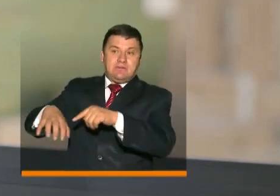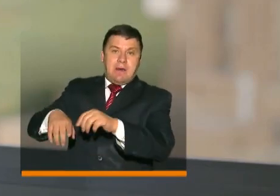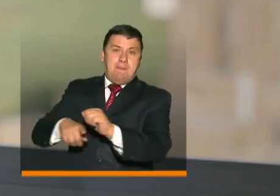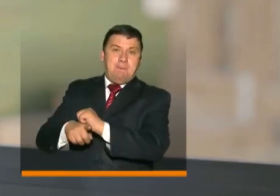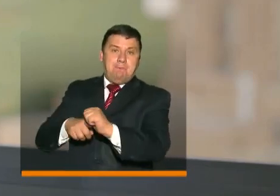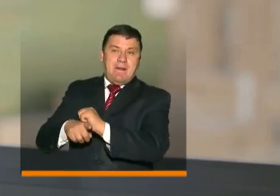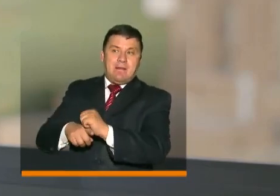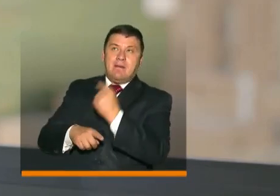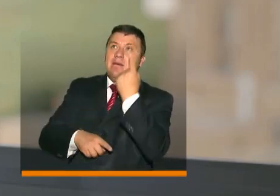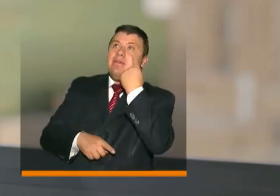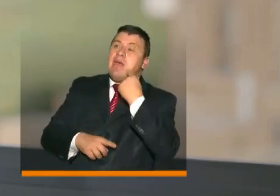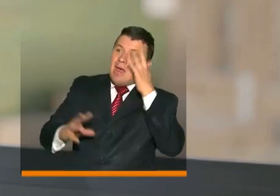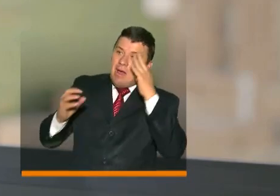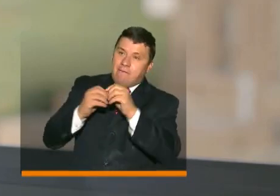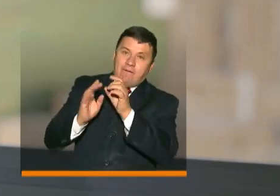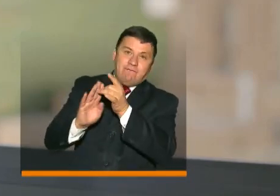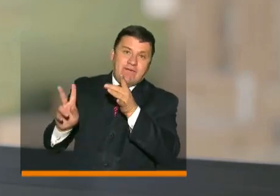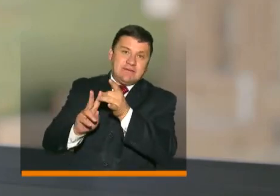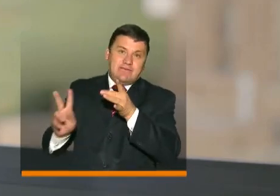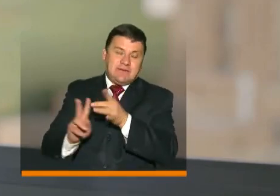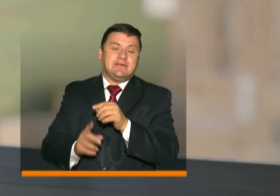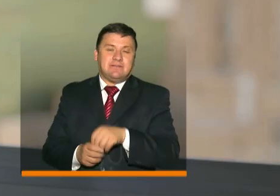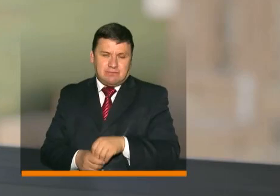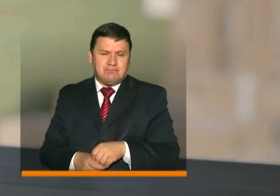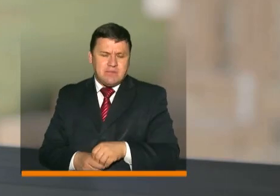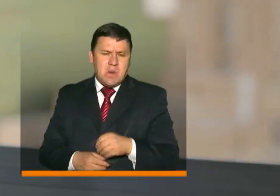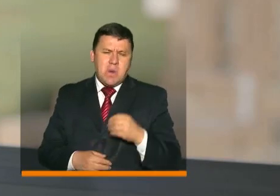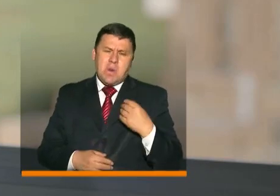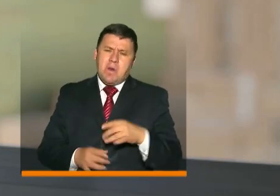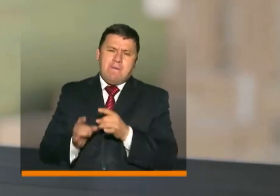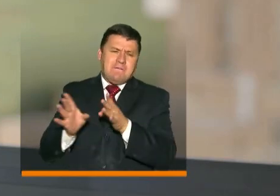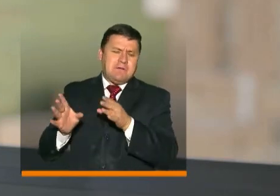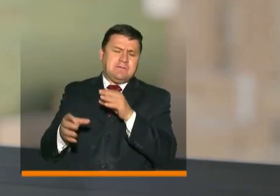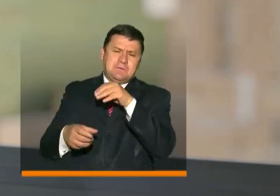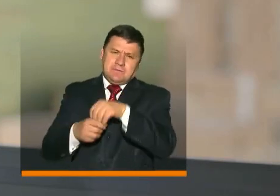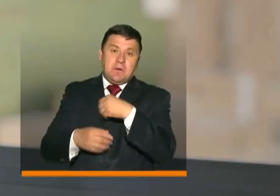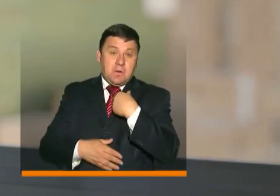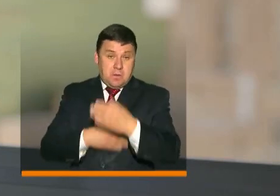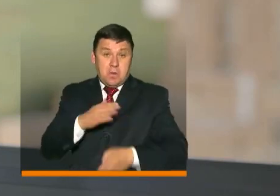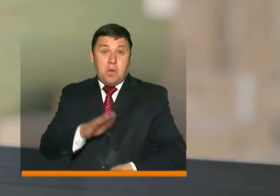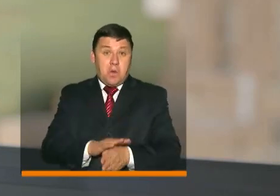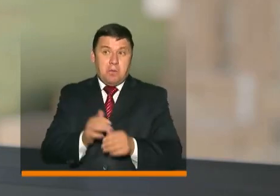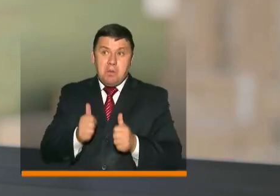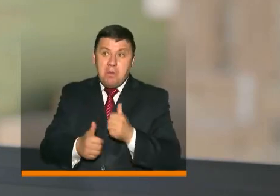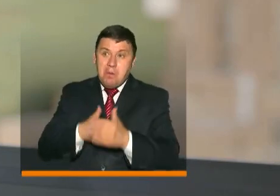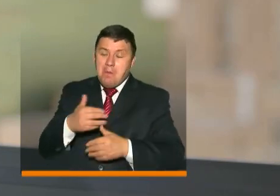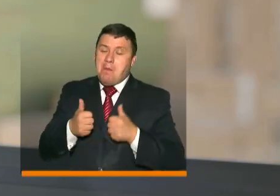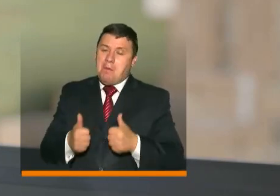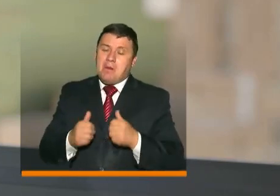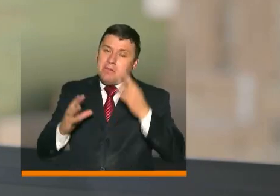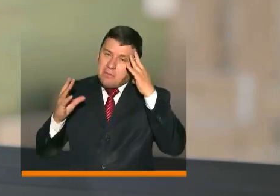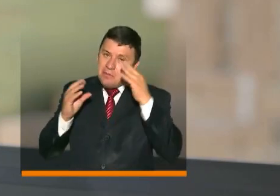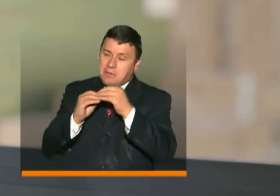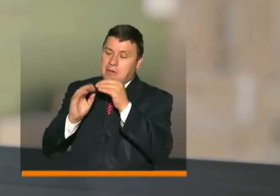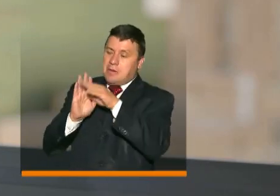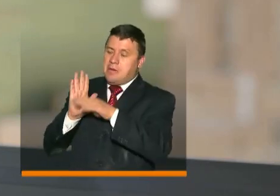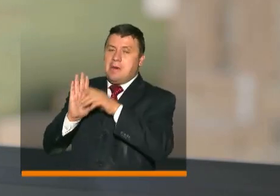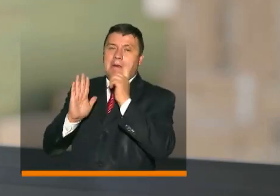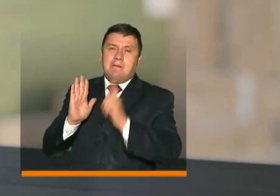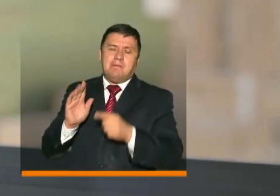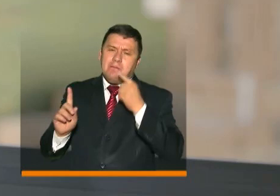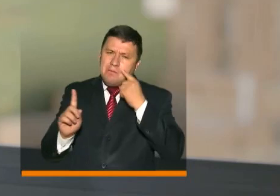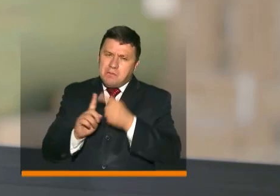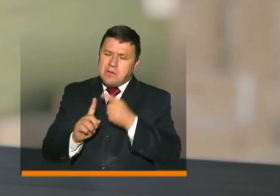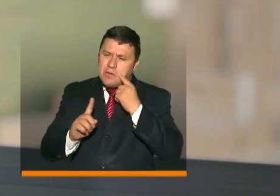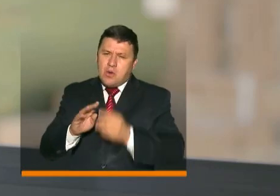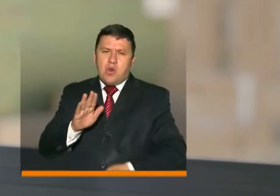prácticas de laboratorio. Esto ha tenido éxito, continuamos y continuaremos de acuerdo a las políticas trazadas y